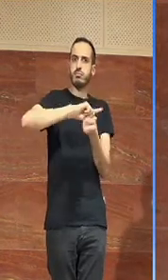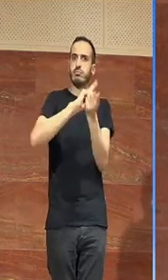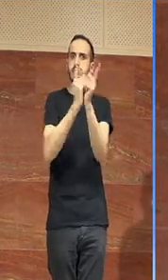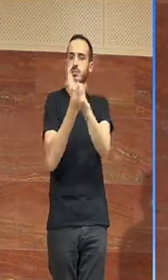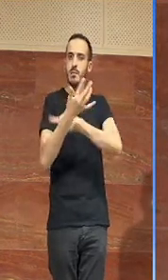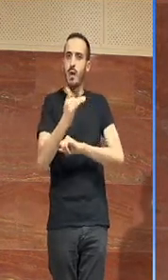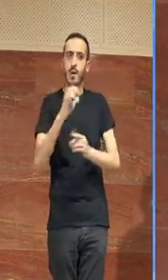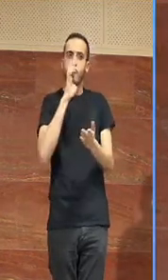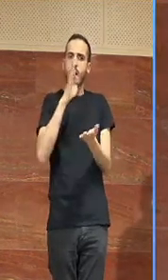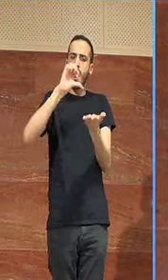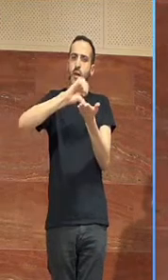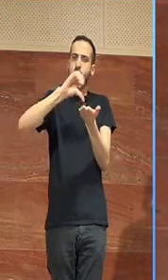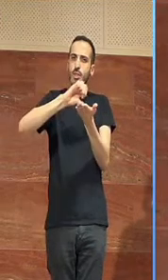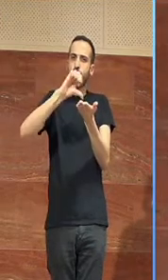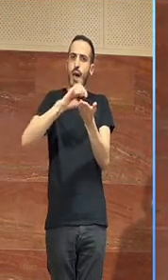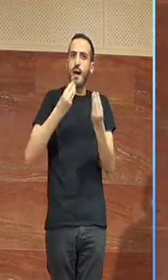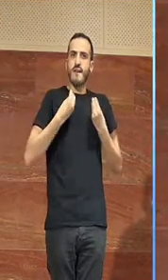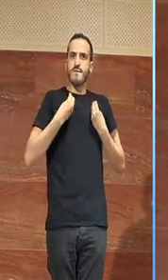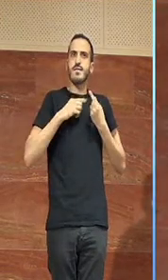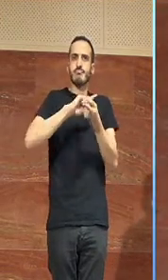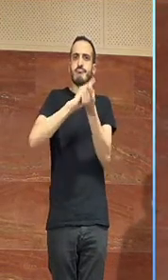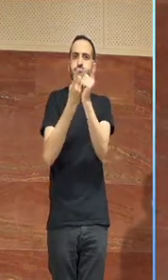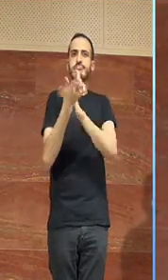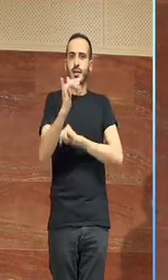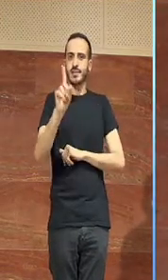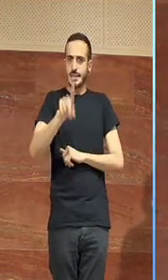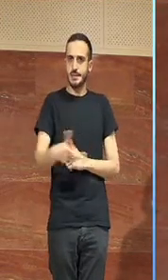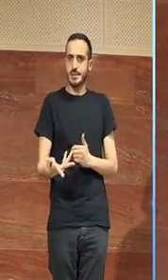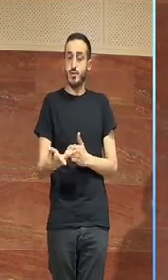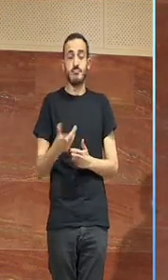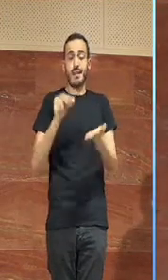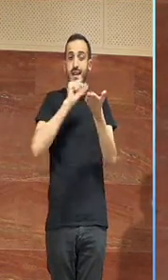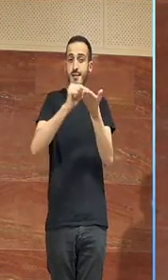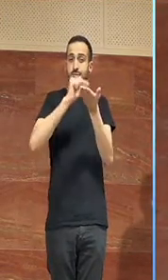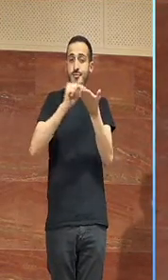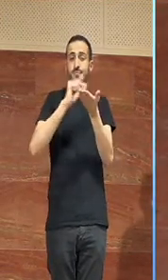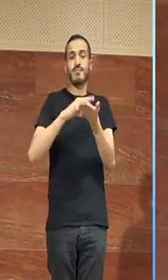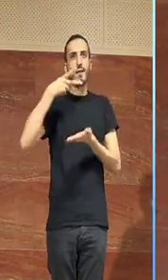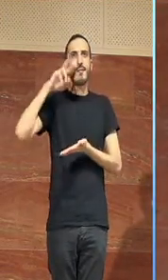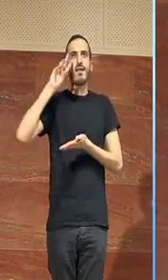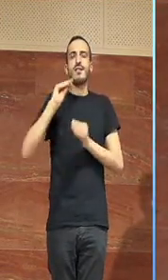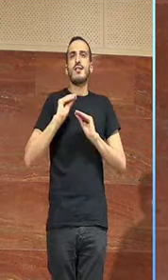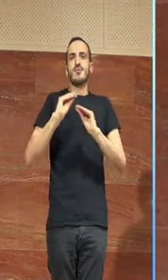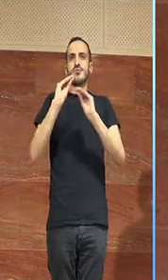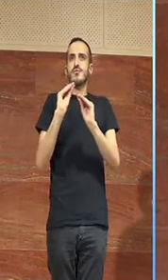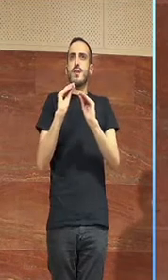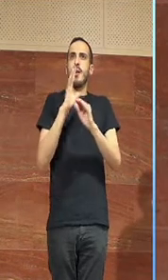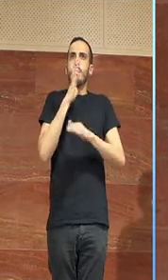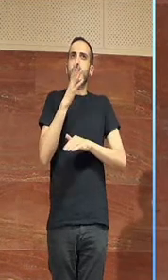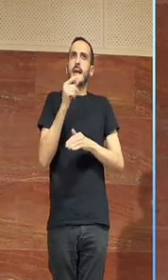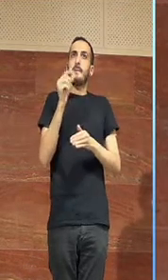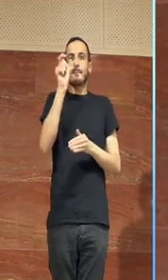ciudades y lo queríamos constatar a través de la visión de un escritor, que de alguna manera los escritores se